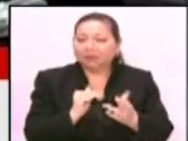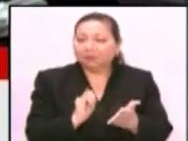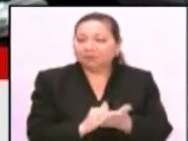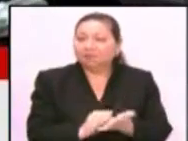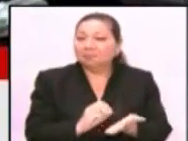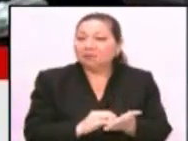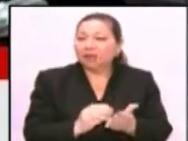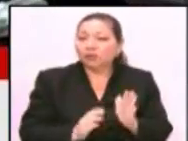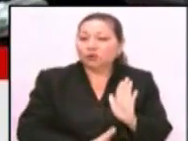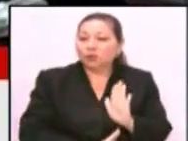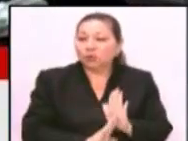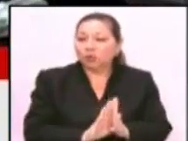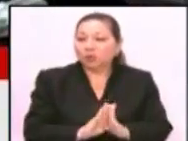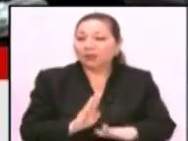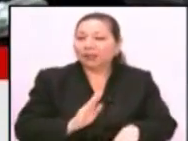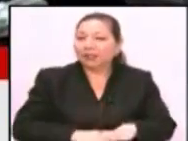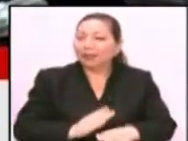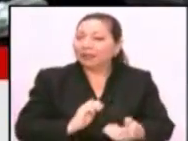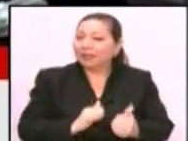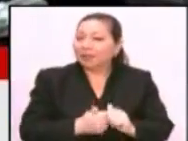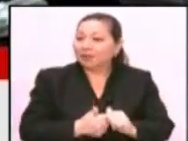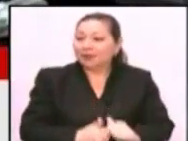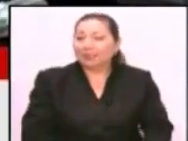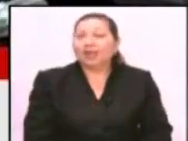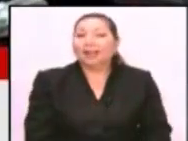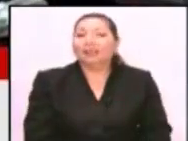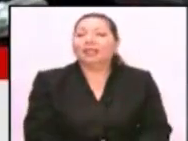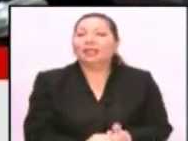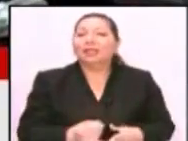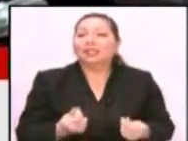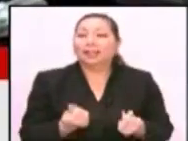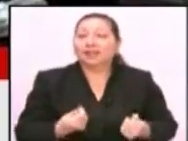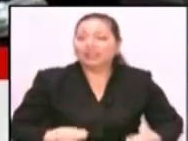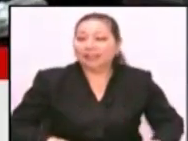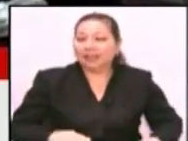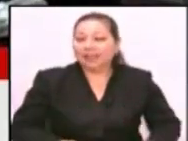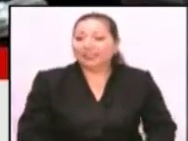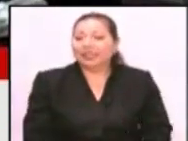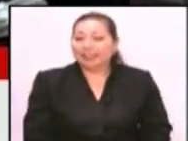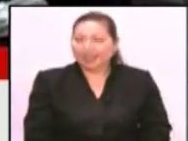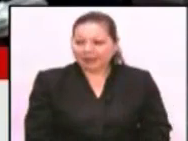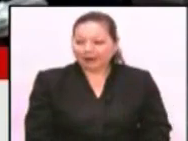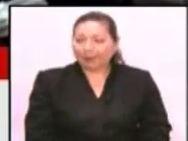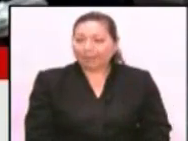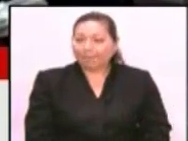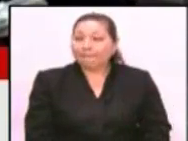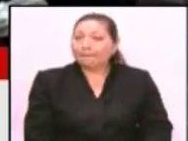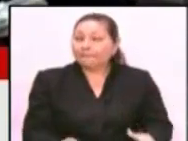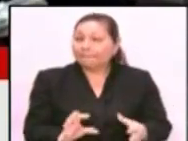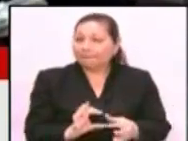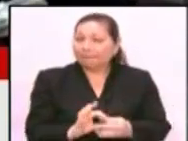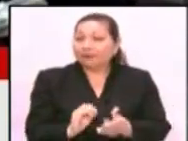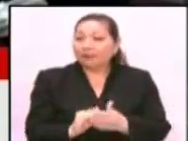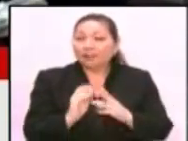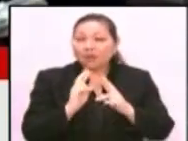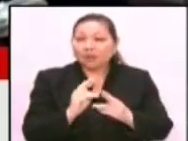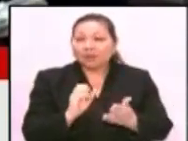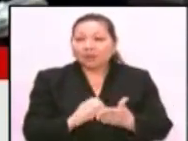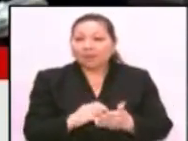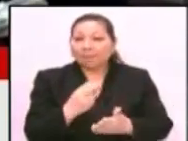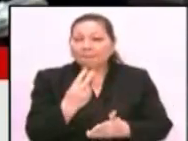fueron muy superiores solo al cambiar la forma en la que se gasta el dinero, ¿sí? En el caso de partos institucionales, los resultados